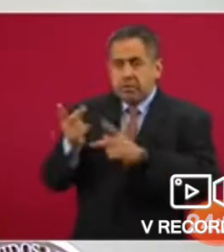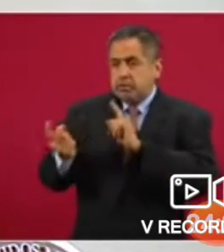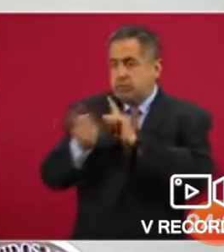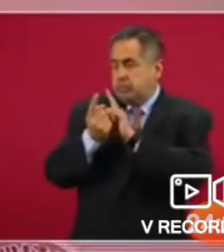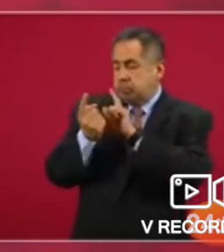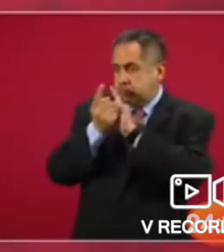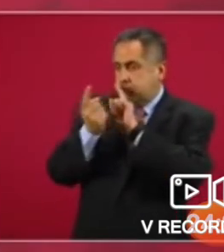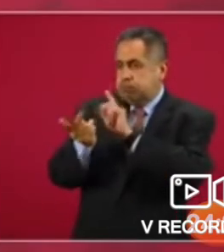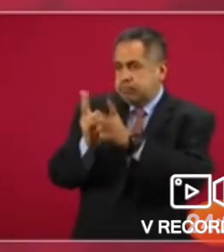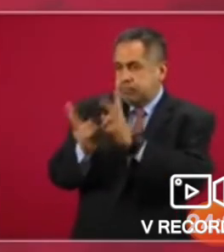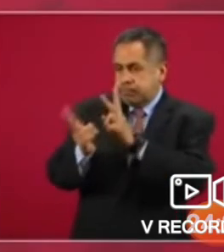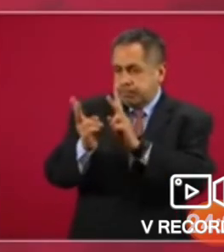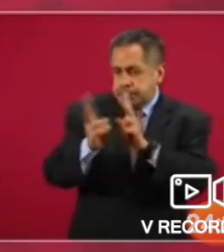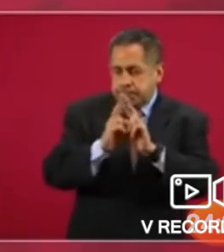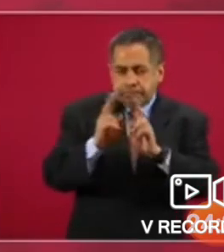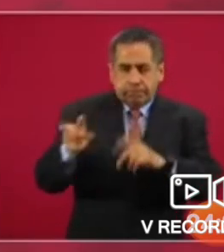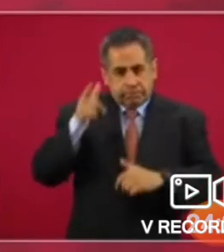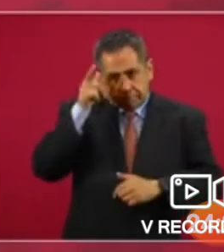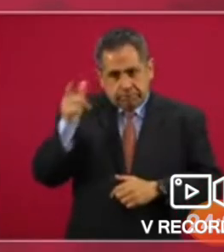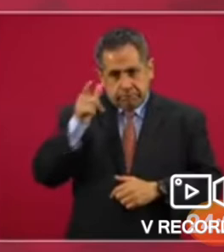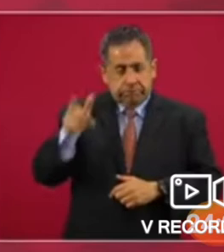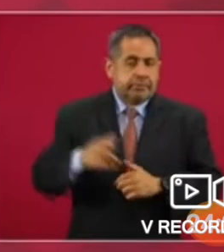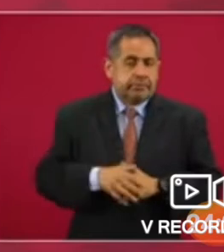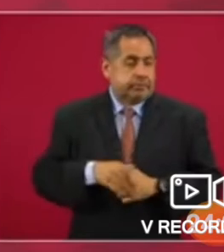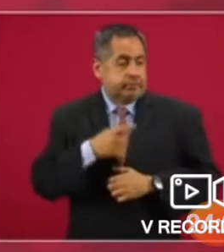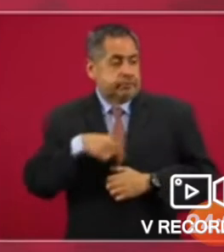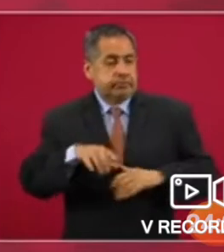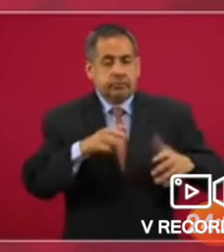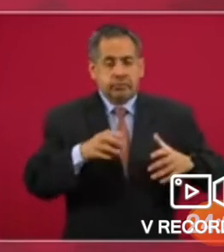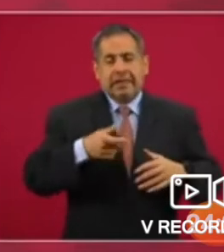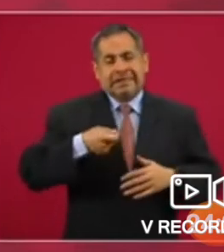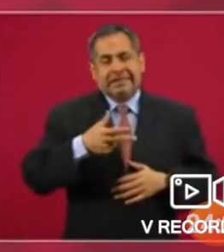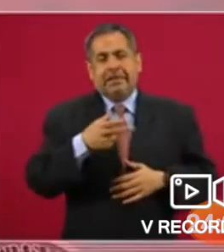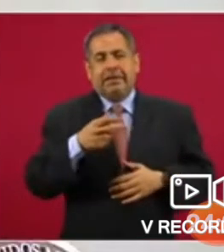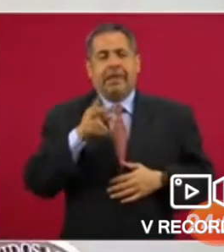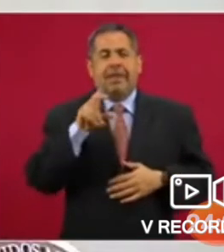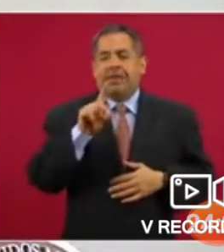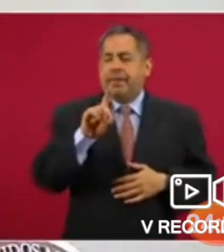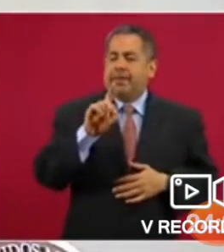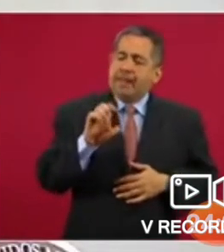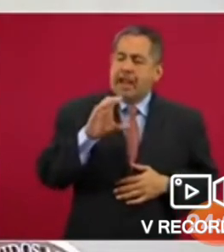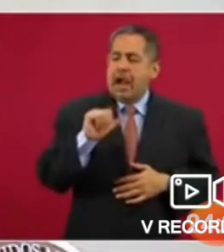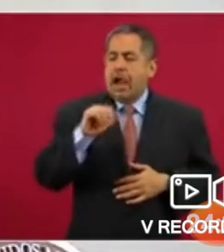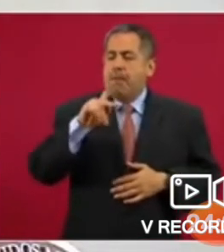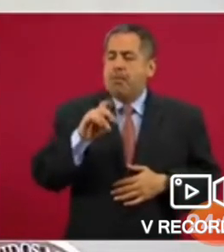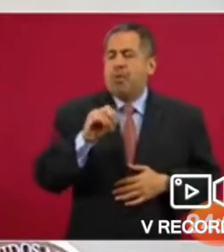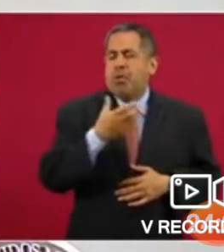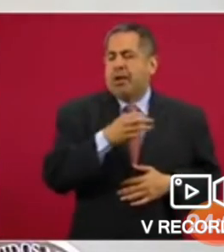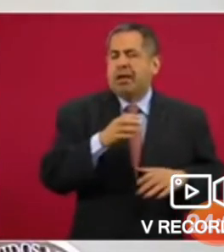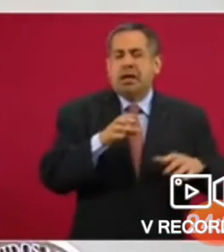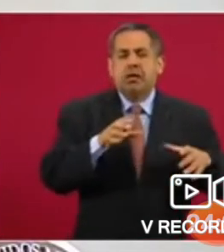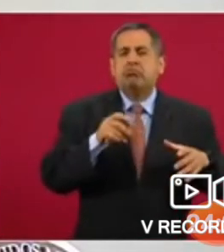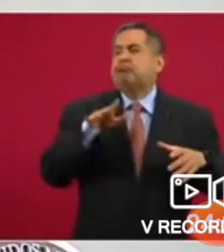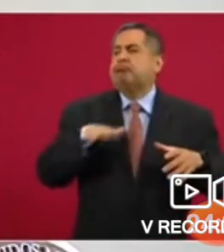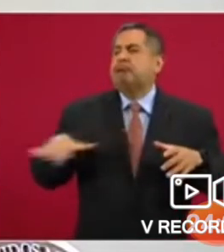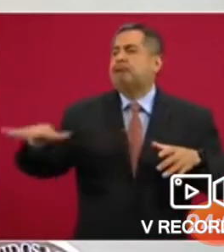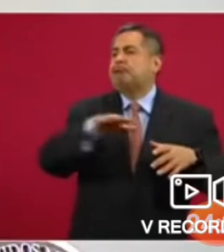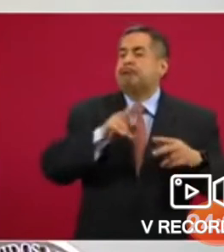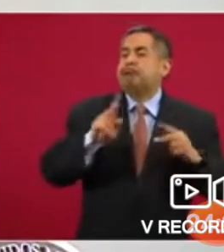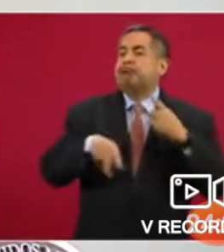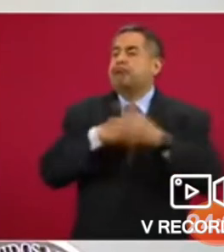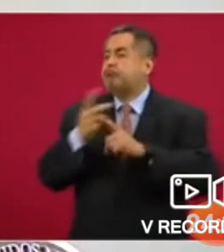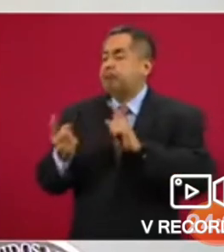personas. Entonces, estos grupos de epidemiólogos de campo, como los conocemos, van casa por casa y dicen: ¿usted ha tenido aquí en